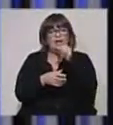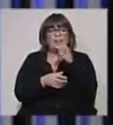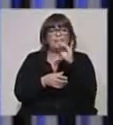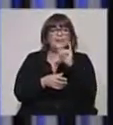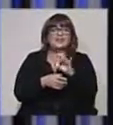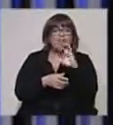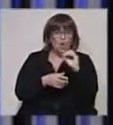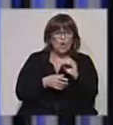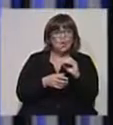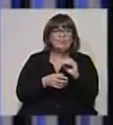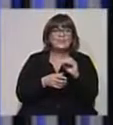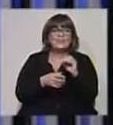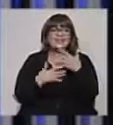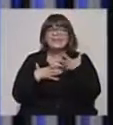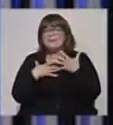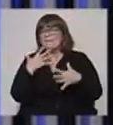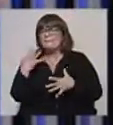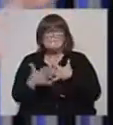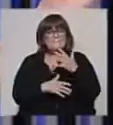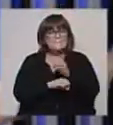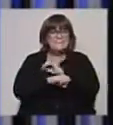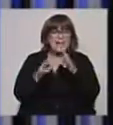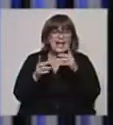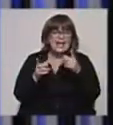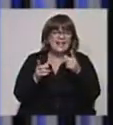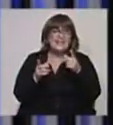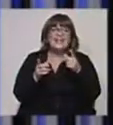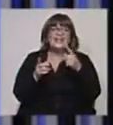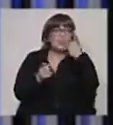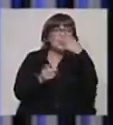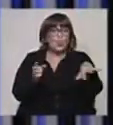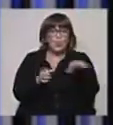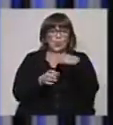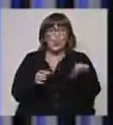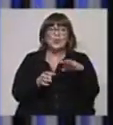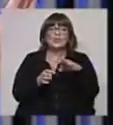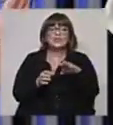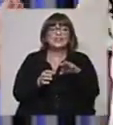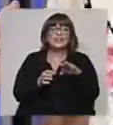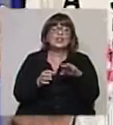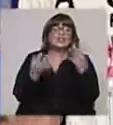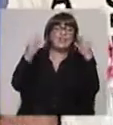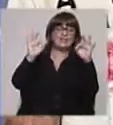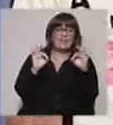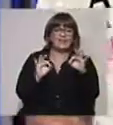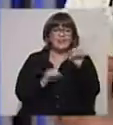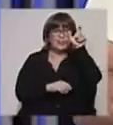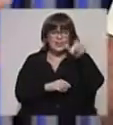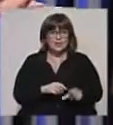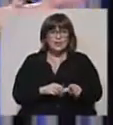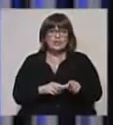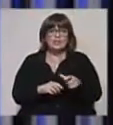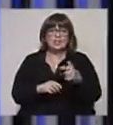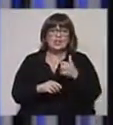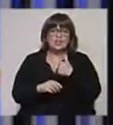un pisco. Y teníamos un mal de altura que estábamos dando vueltas. Y el único era Don Jorge que no le pasaba nada. ¿Viste esa gente que yo como que